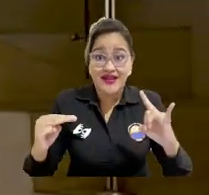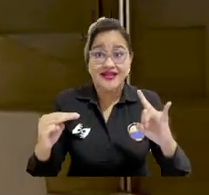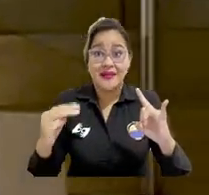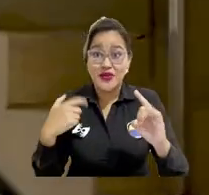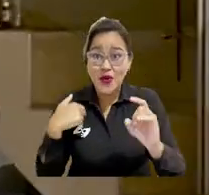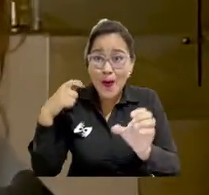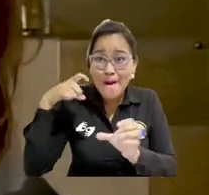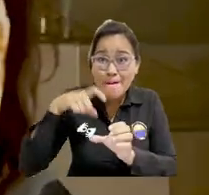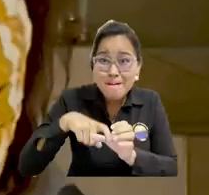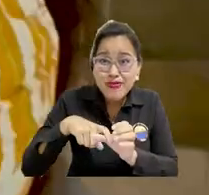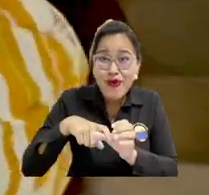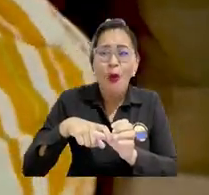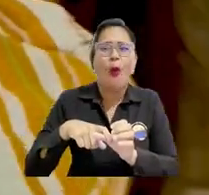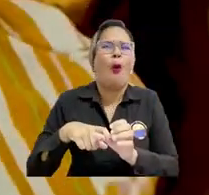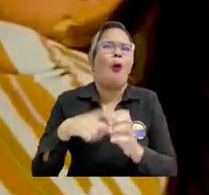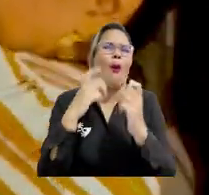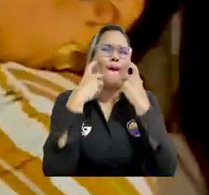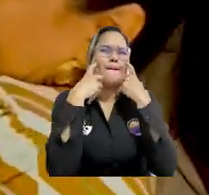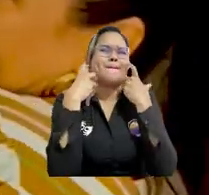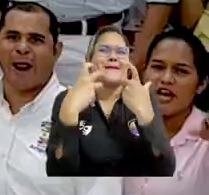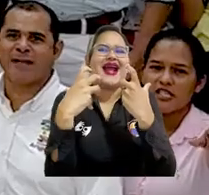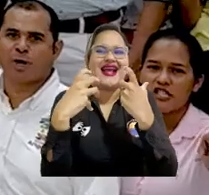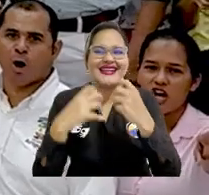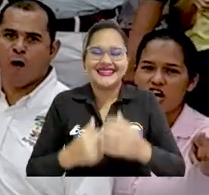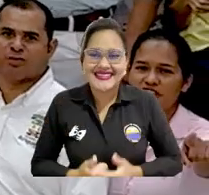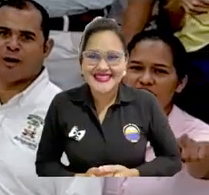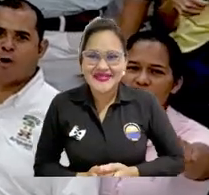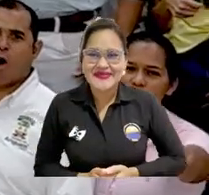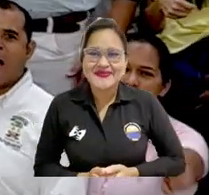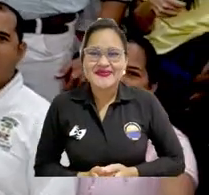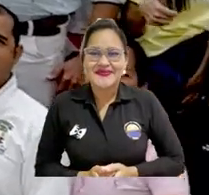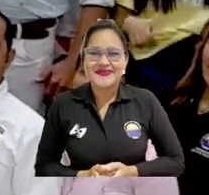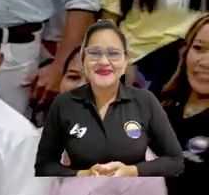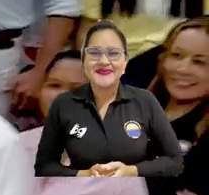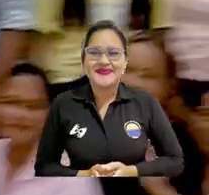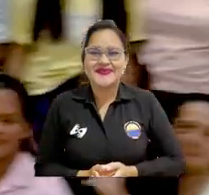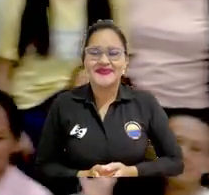Universidad del Magdalena es algo muy espectacular.